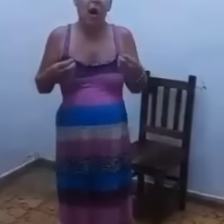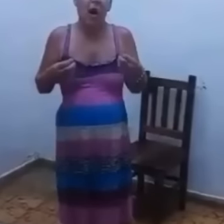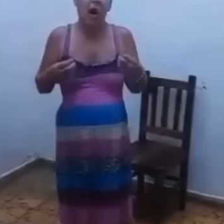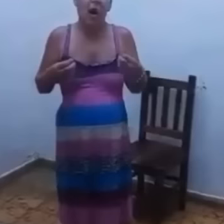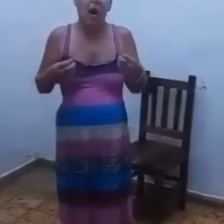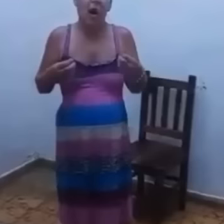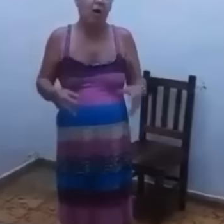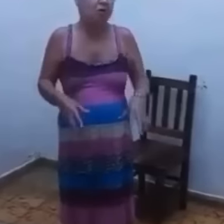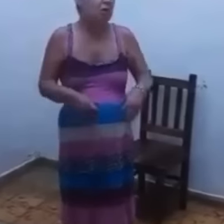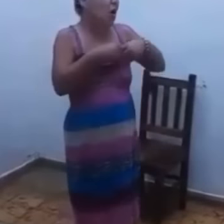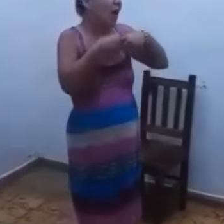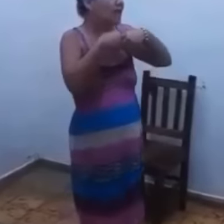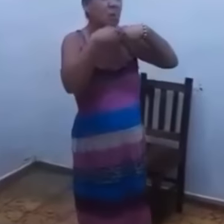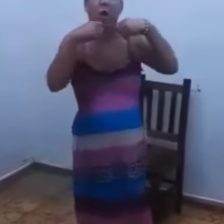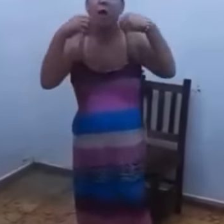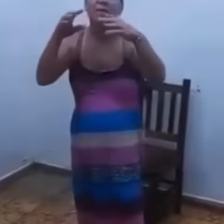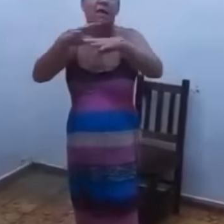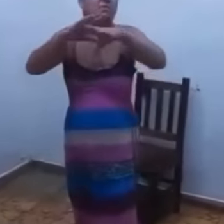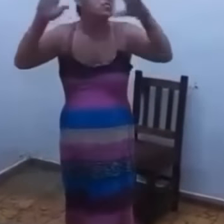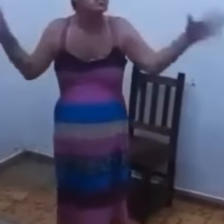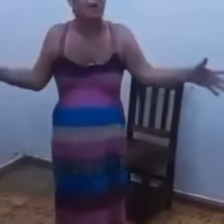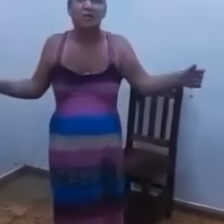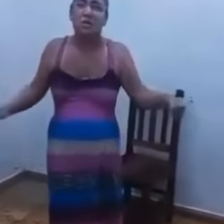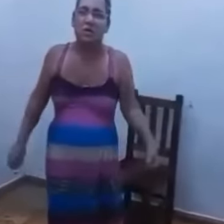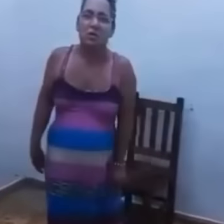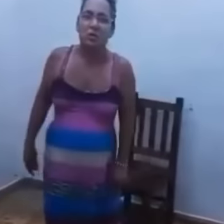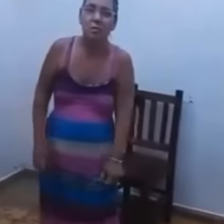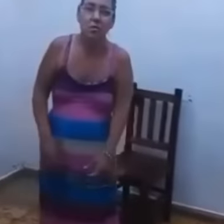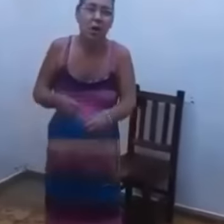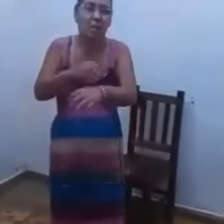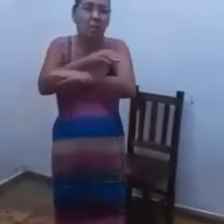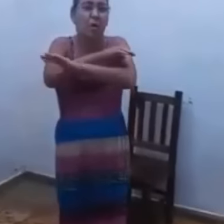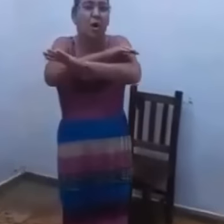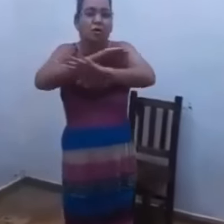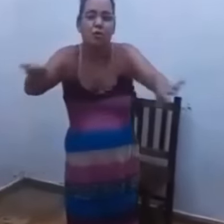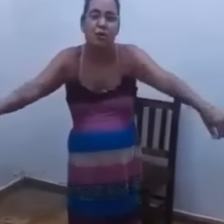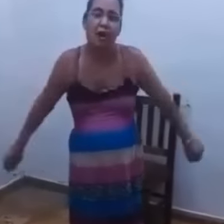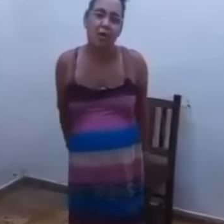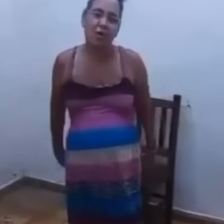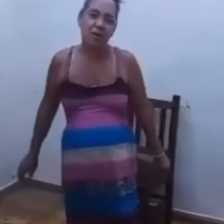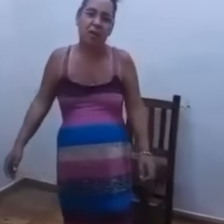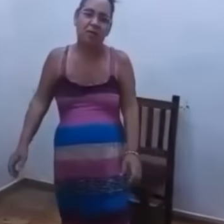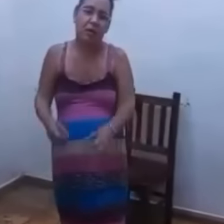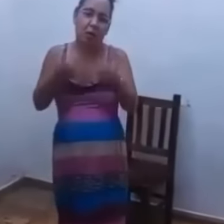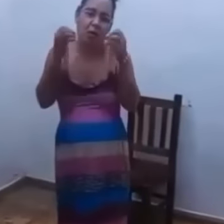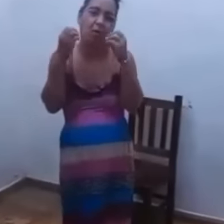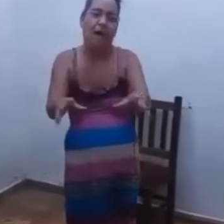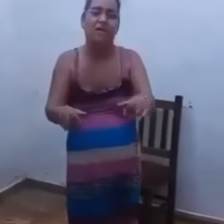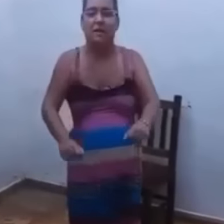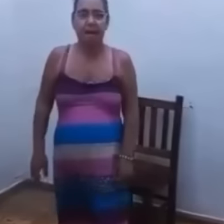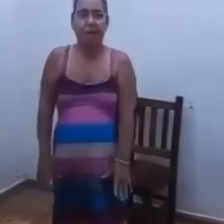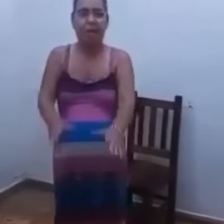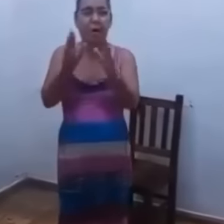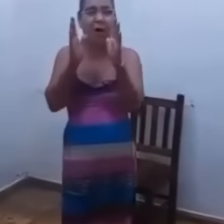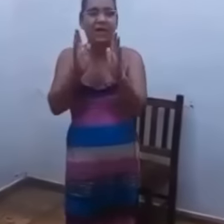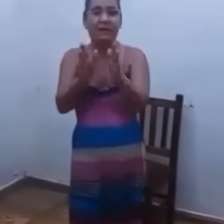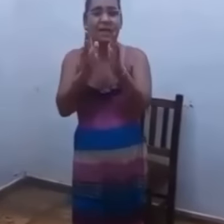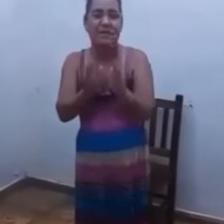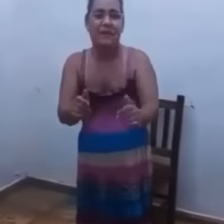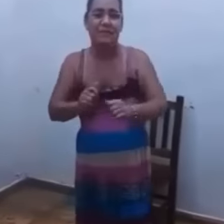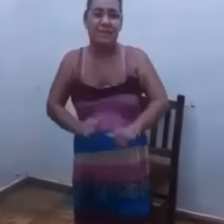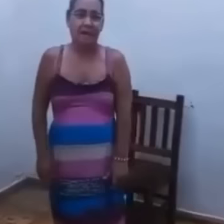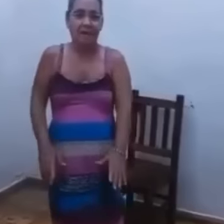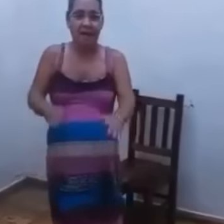Eso no es de Dios. Cuando tomo la casa, todos los cables están partidos. Yo ahora mismo estoy sin la corriente puesta porque nos matan. Porque tengo que